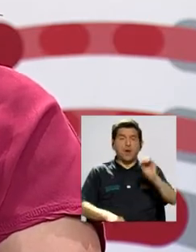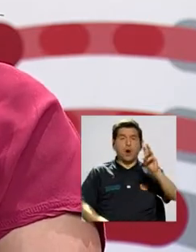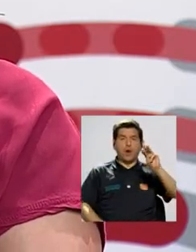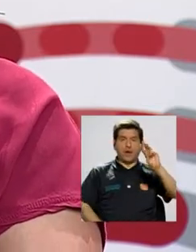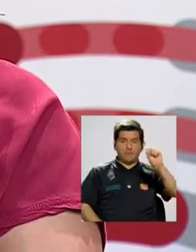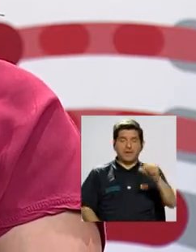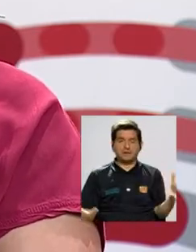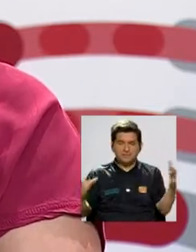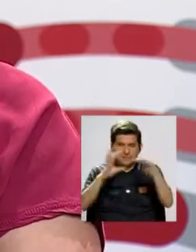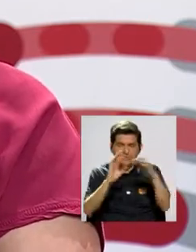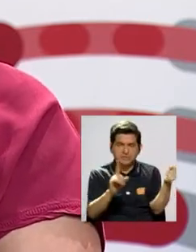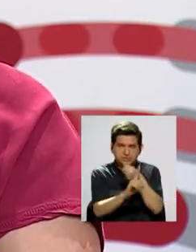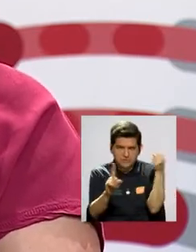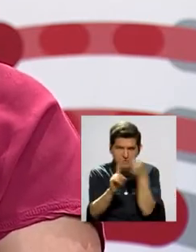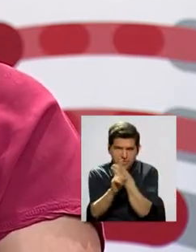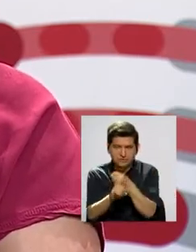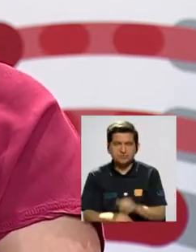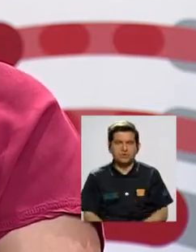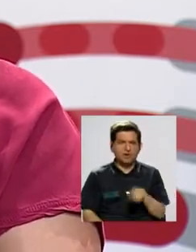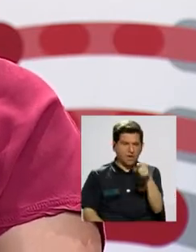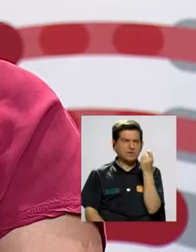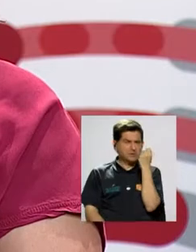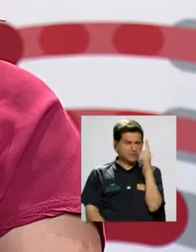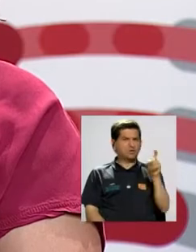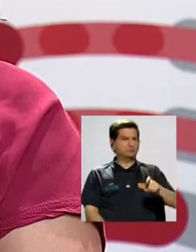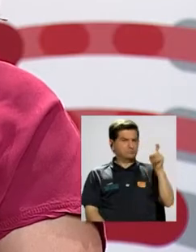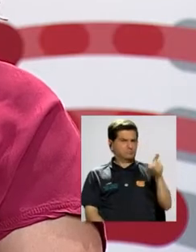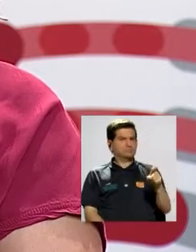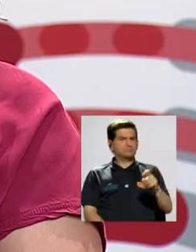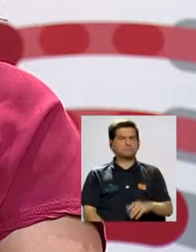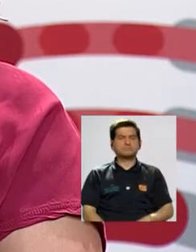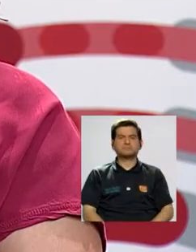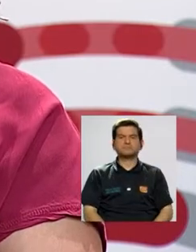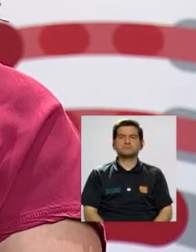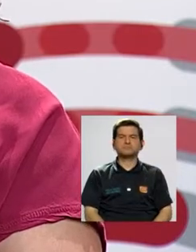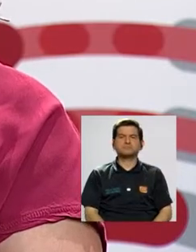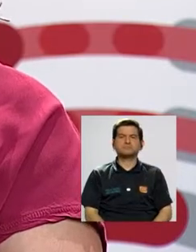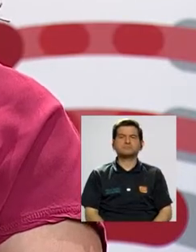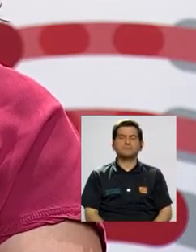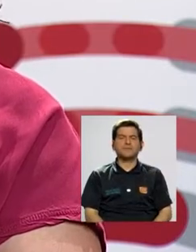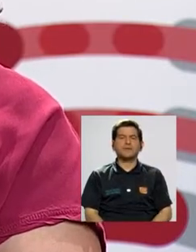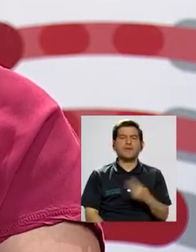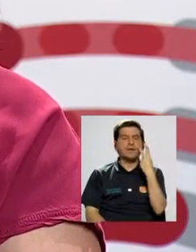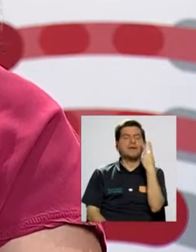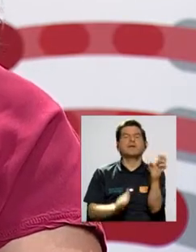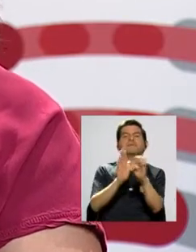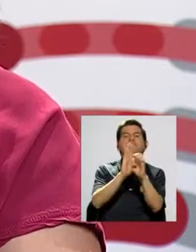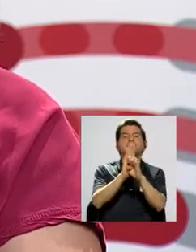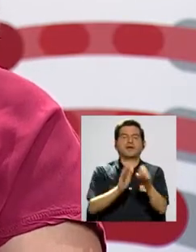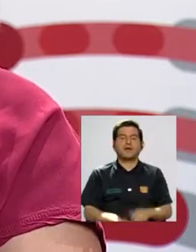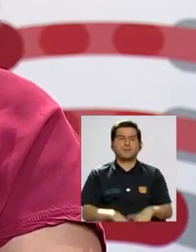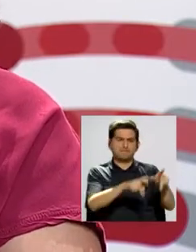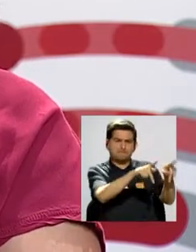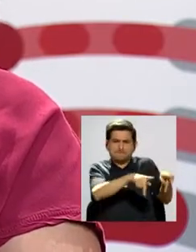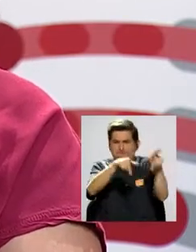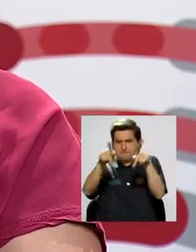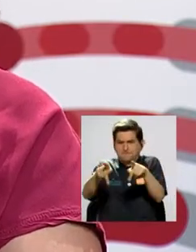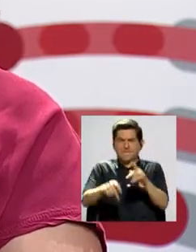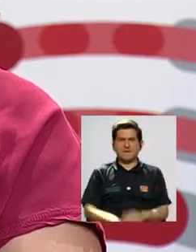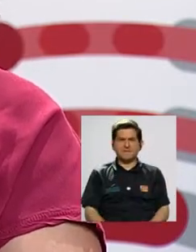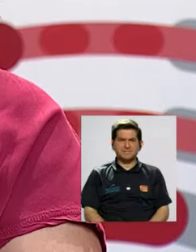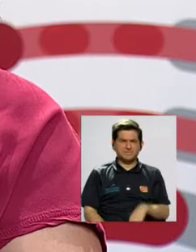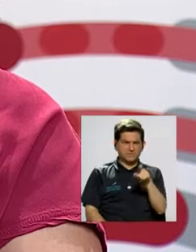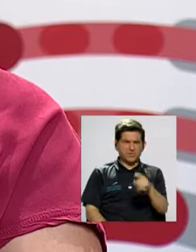violencia. Hay que entender ese fenómeno y ahí ver, por ejemplo, quiénes son las personas que están ejerciendo